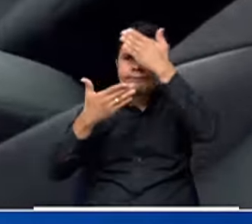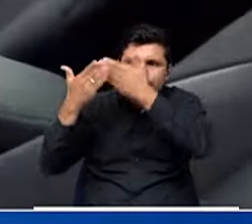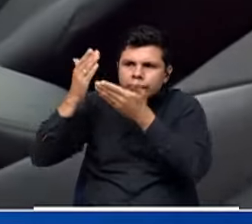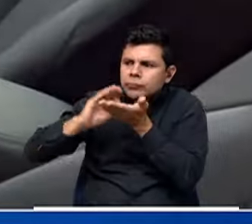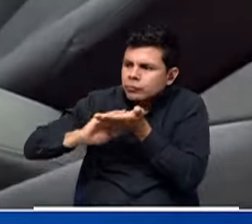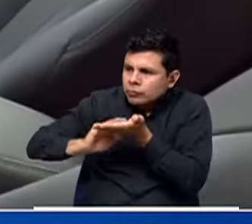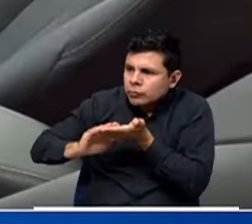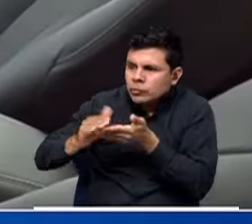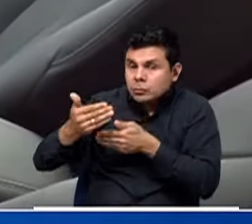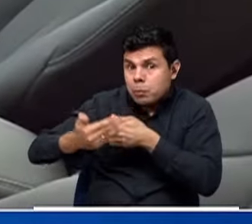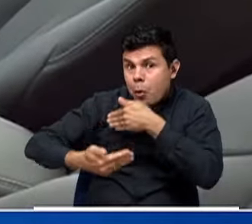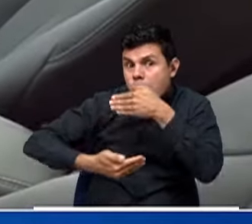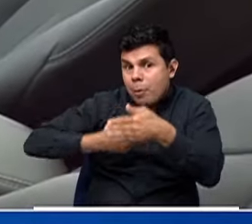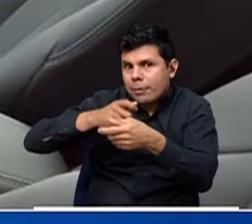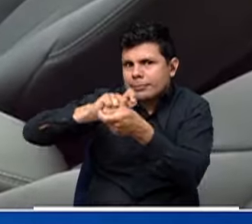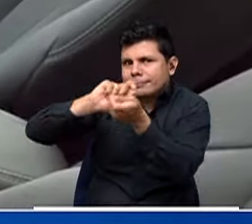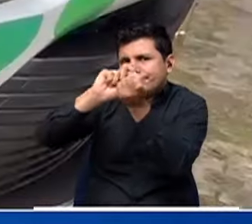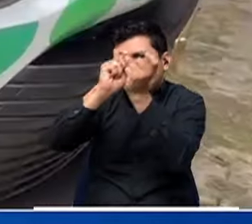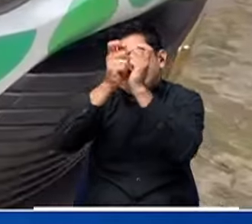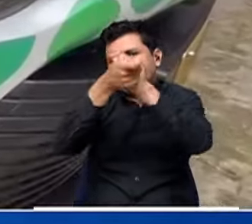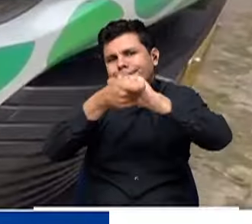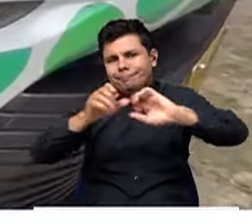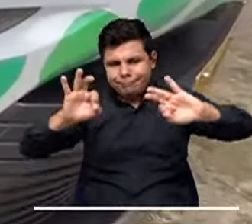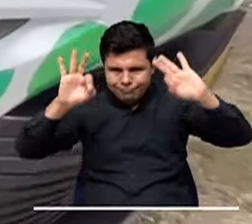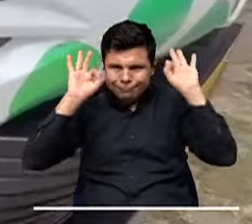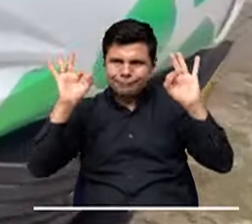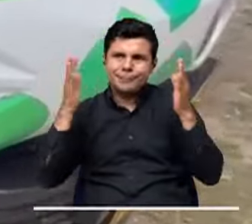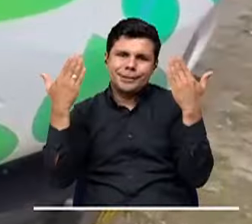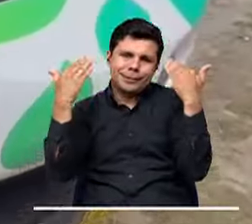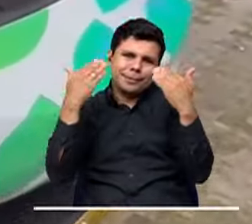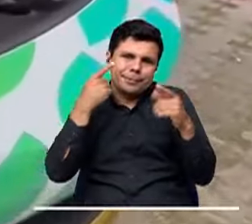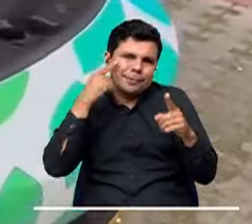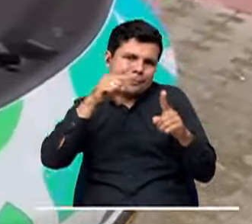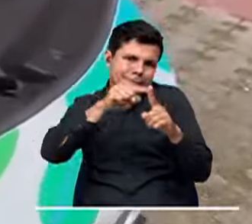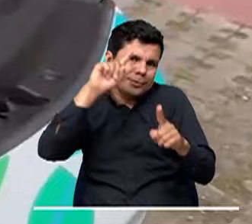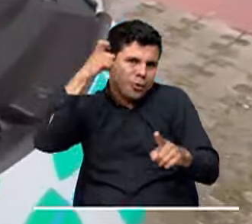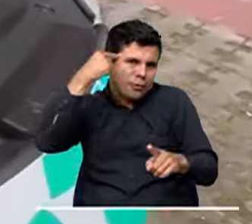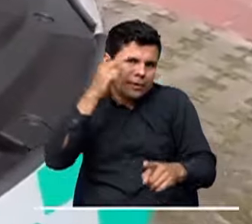para la transformación energética del país, en línea con las prioridades del Gobierno Nacional.